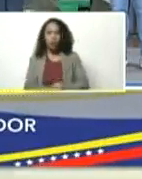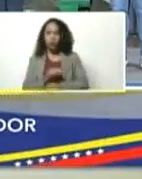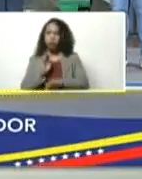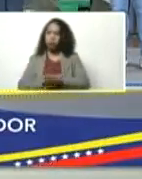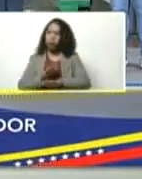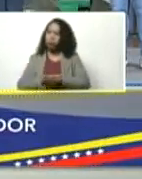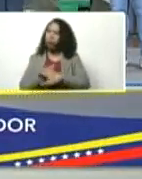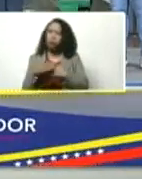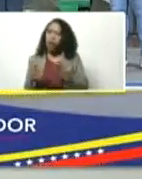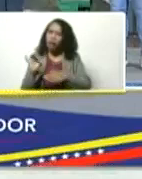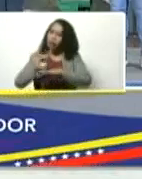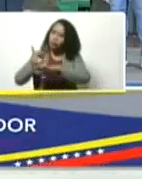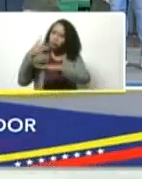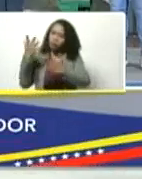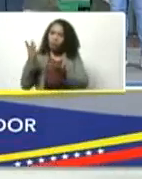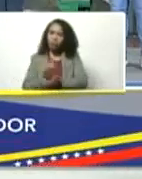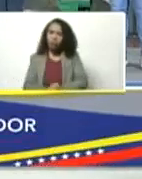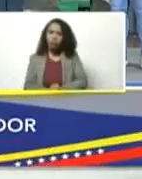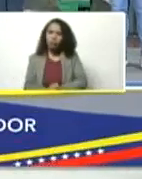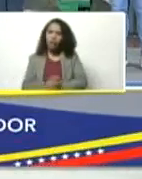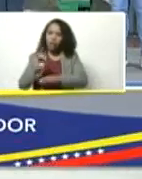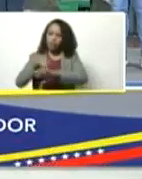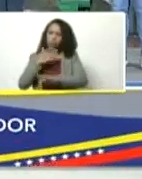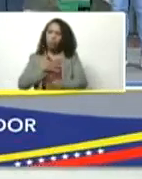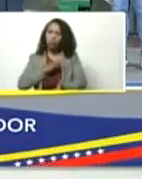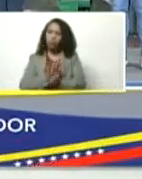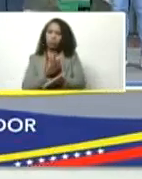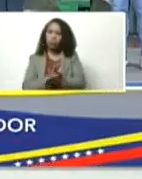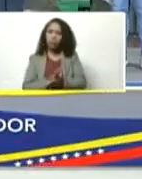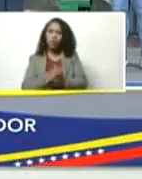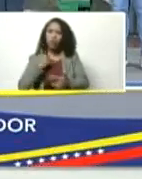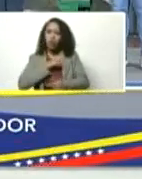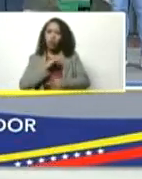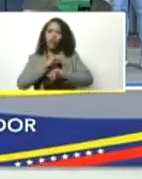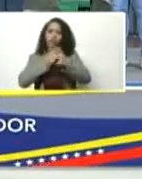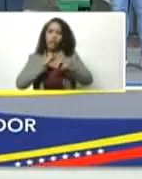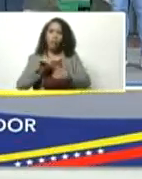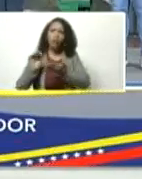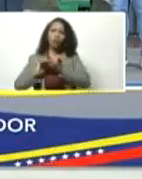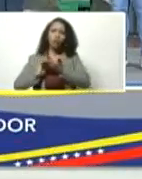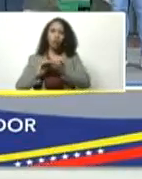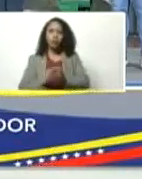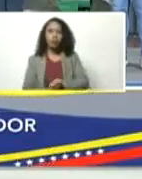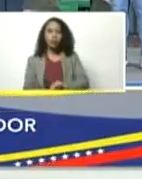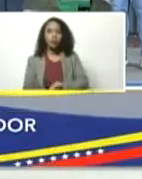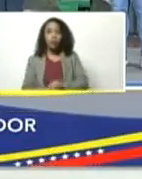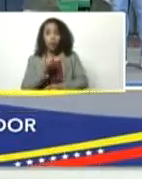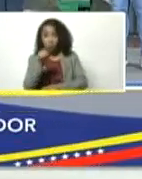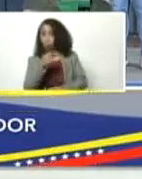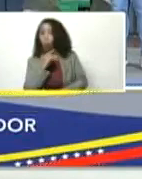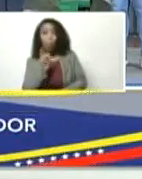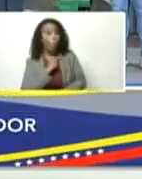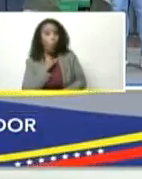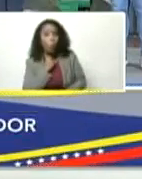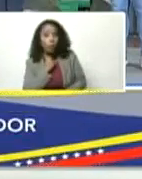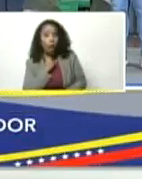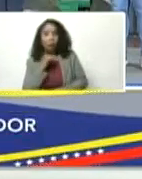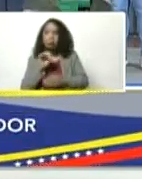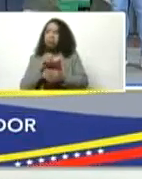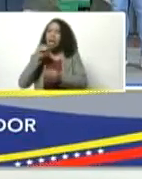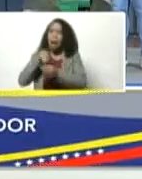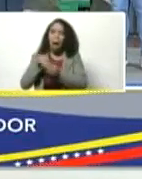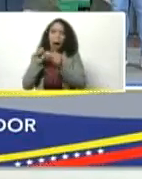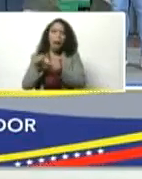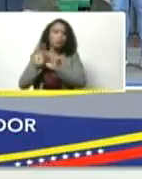qué? Déjanos tranquilos, chicos, que seamos felices, que nos recuperemos. Si a ti no te gusta, quédate por allá,